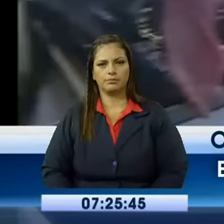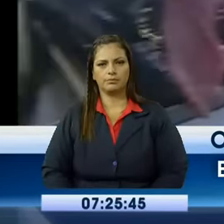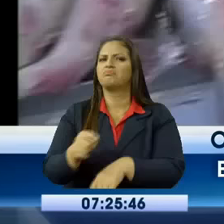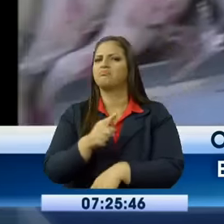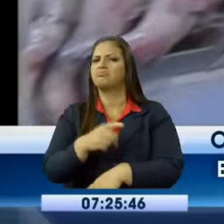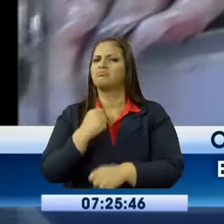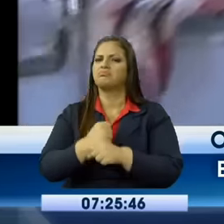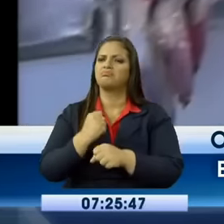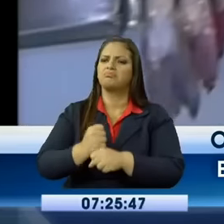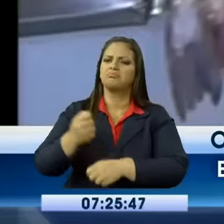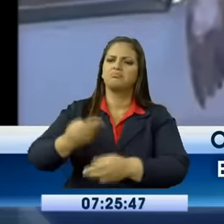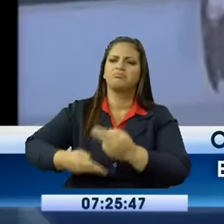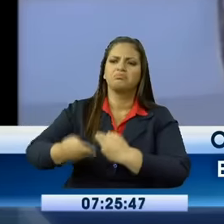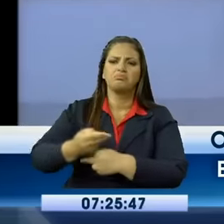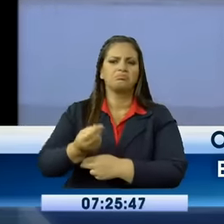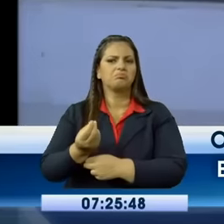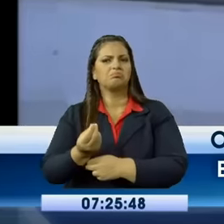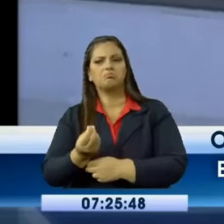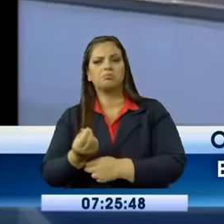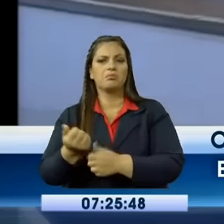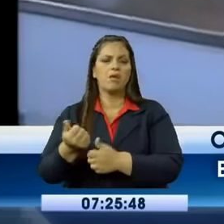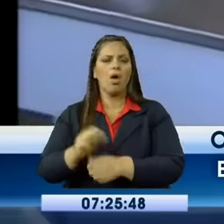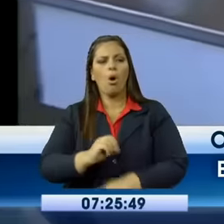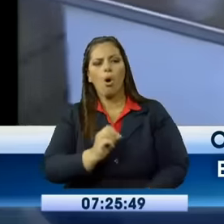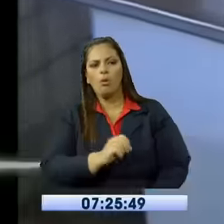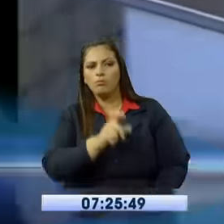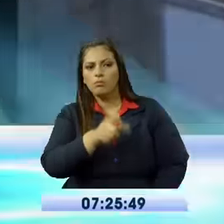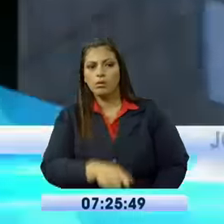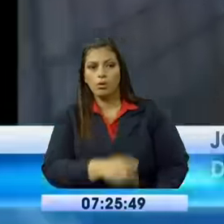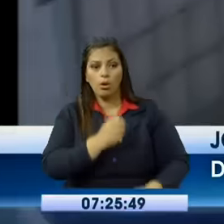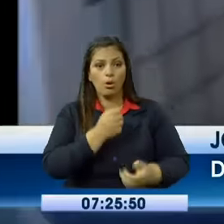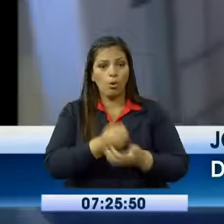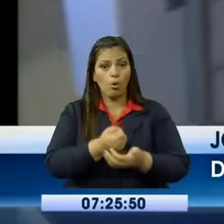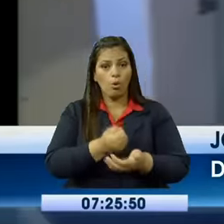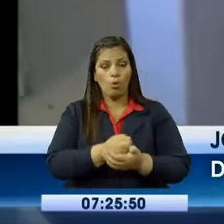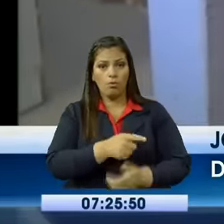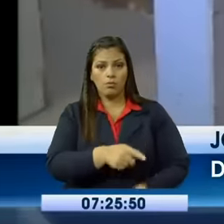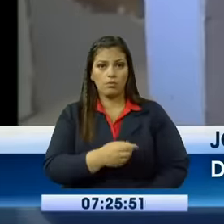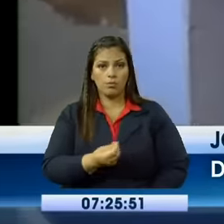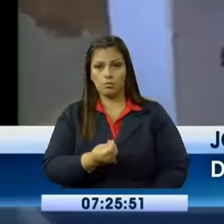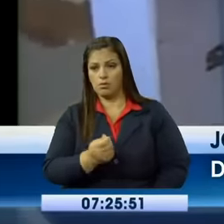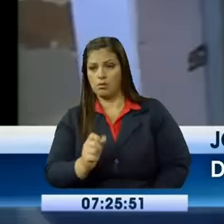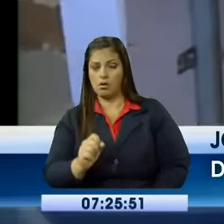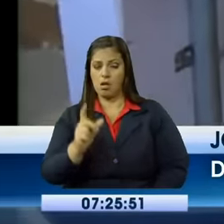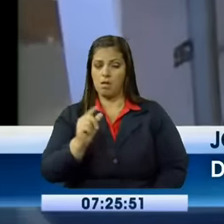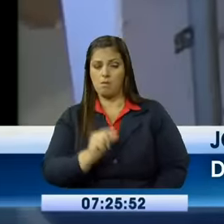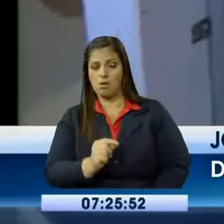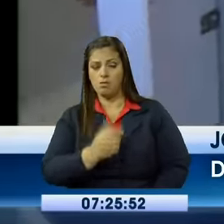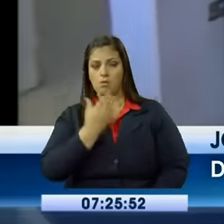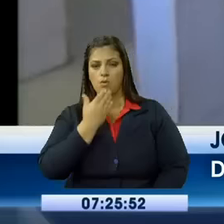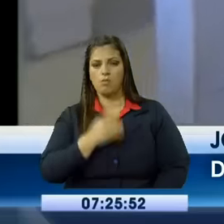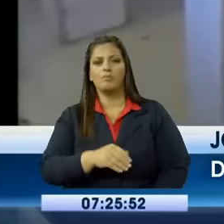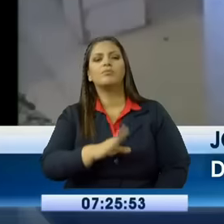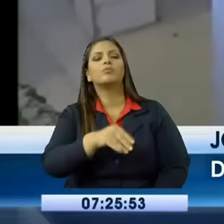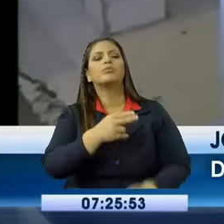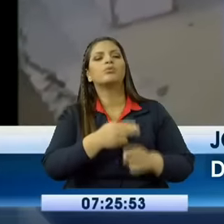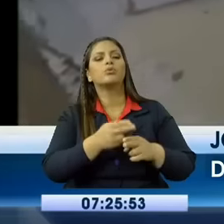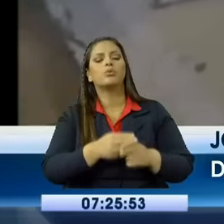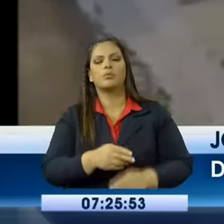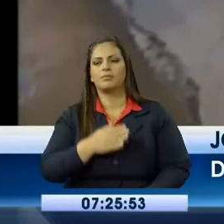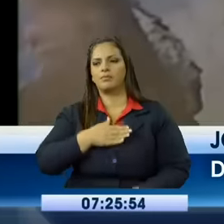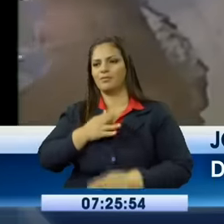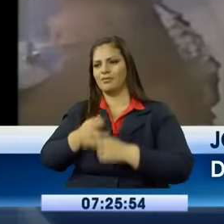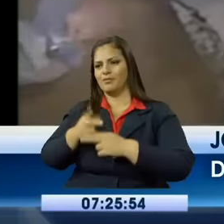cómo ven el precio de los mariscos. Mi señora, muy buenos días. Estamos en vivo en la noticia. ¿Cuál es su nombre? Patricia